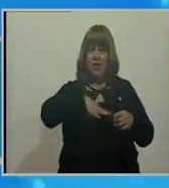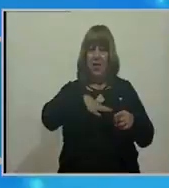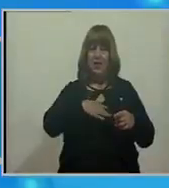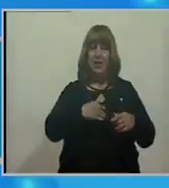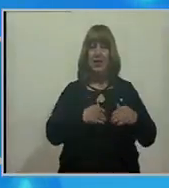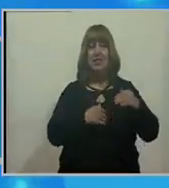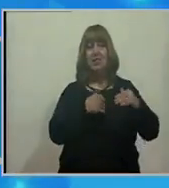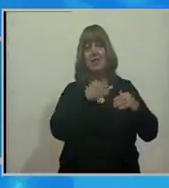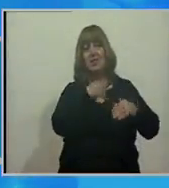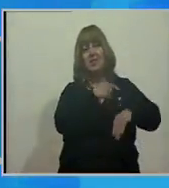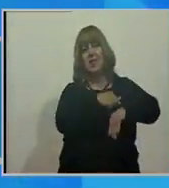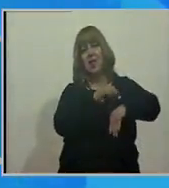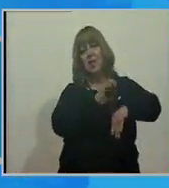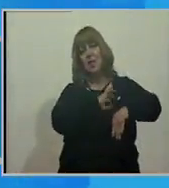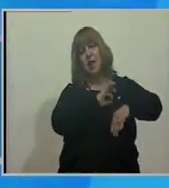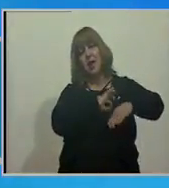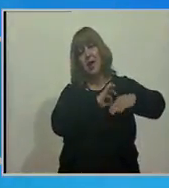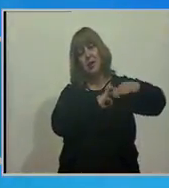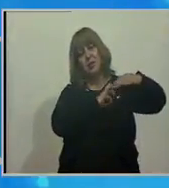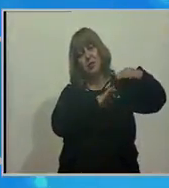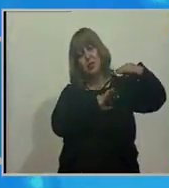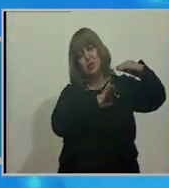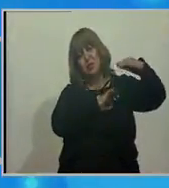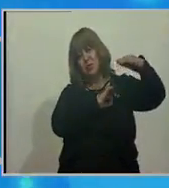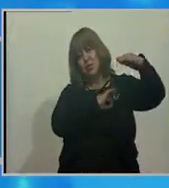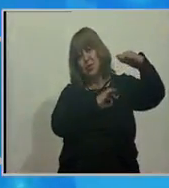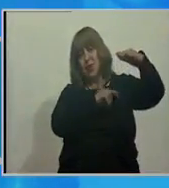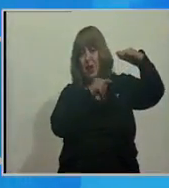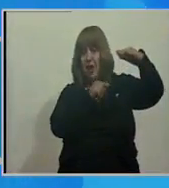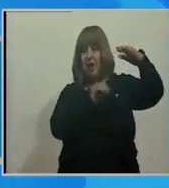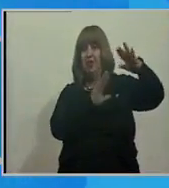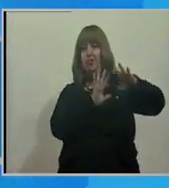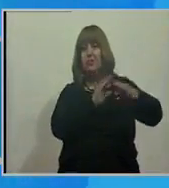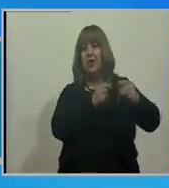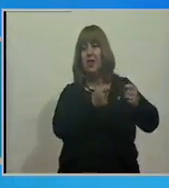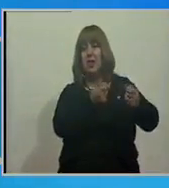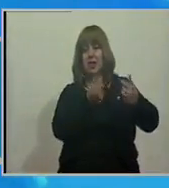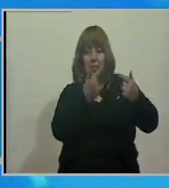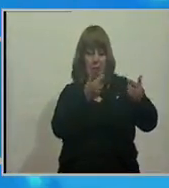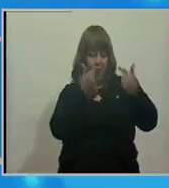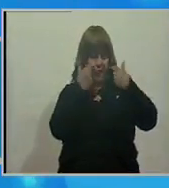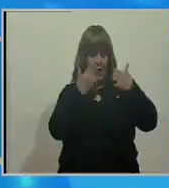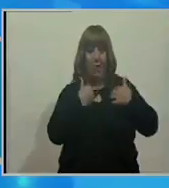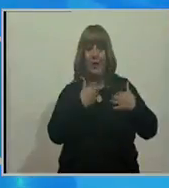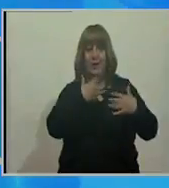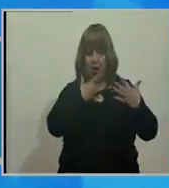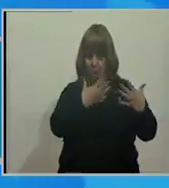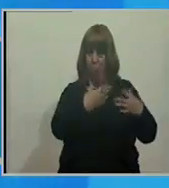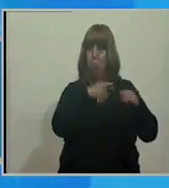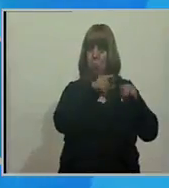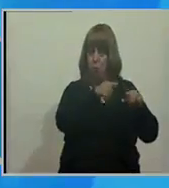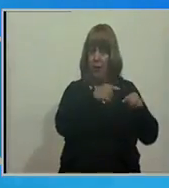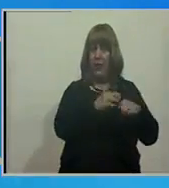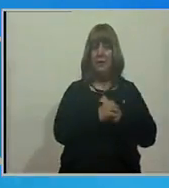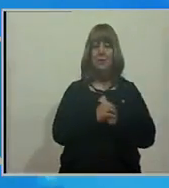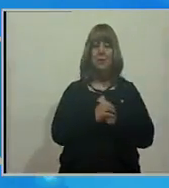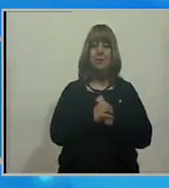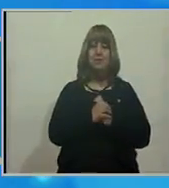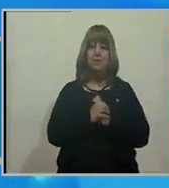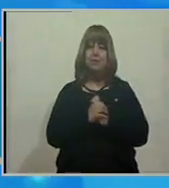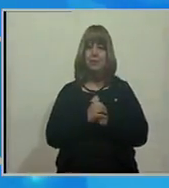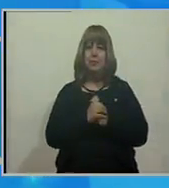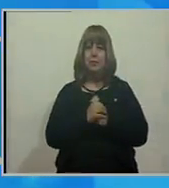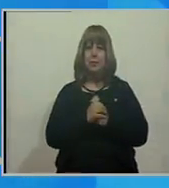tiempo seguir practicando y demostrándotelo, mostrándote que pueden. Ahora, qué difícil en el caso de